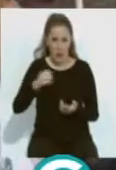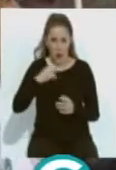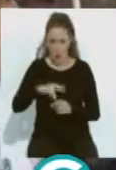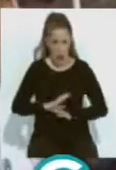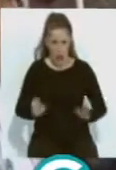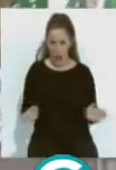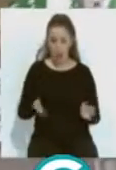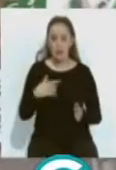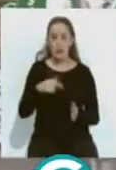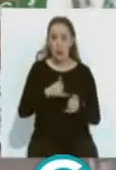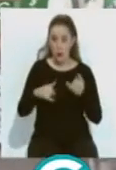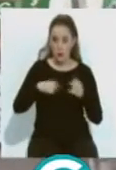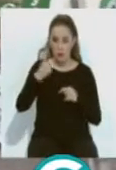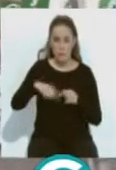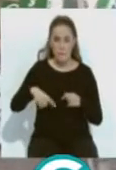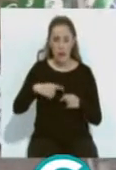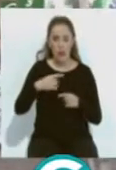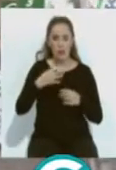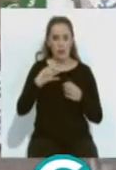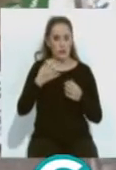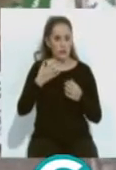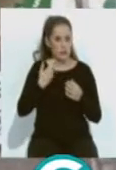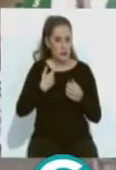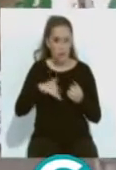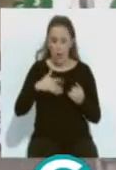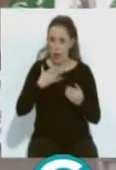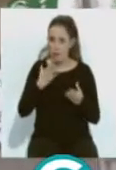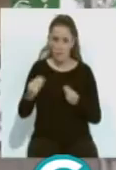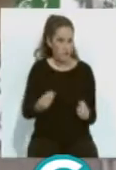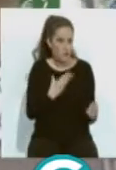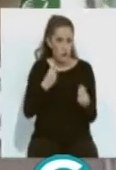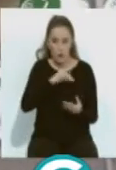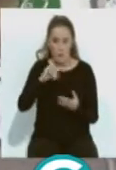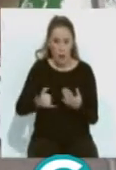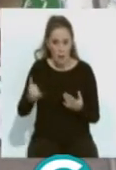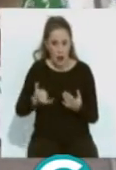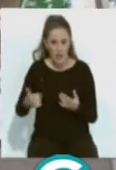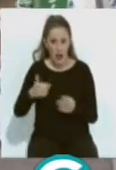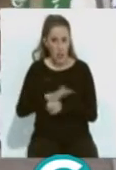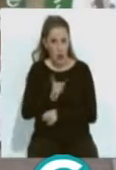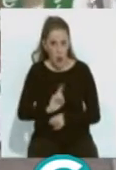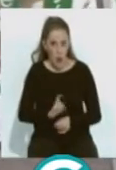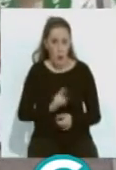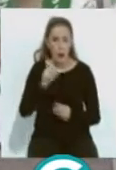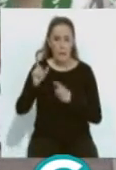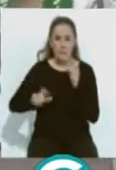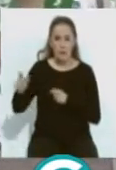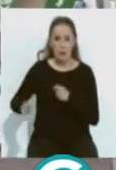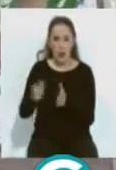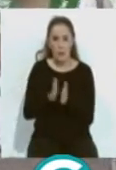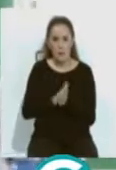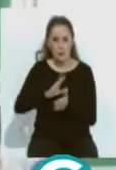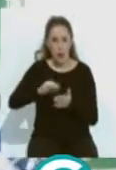pero en este último mes ha sido ya excesivo. Las bajas no se cubren, las personas, los compañeros